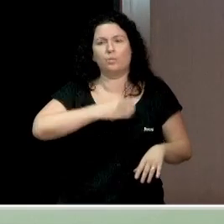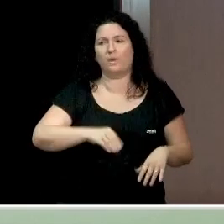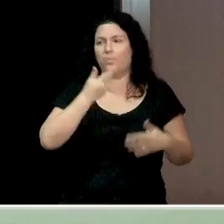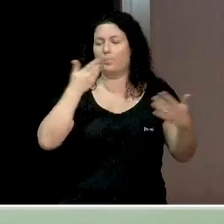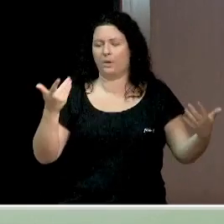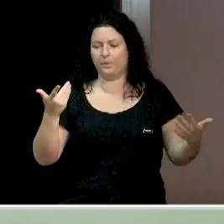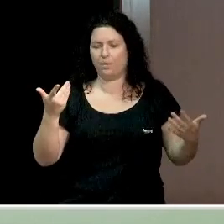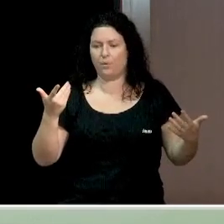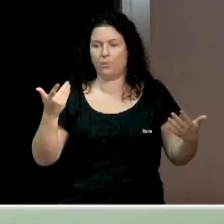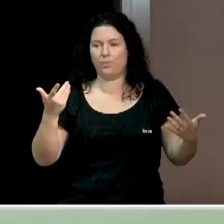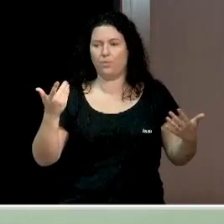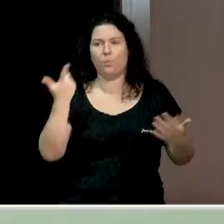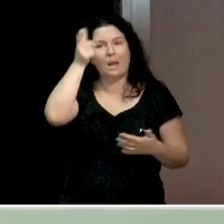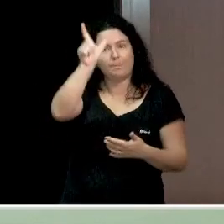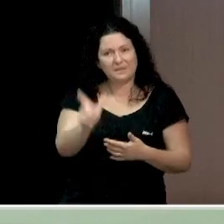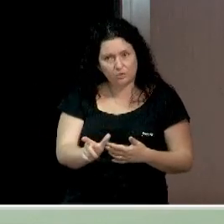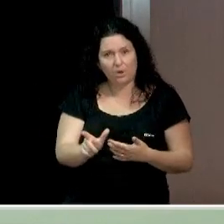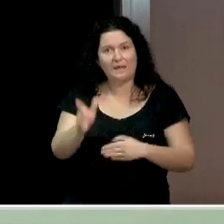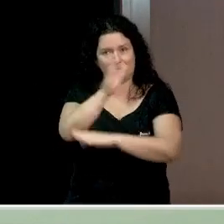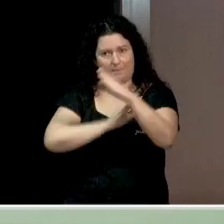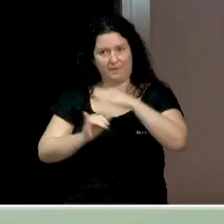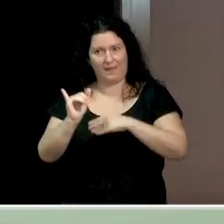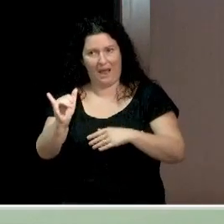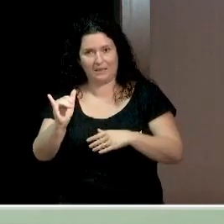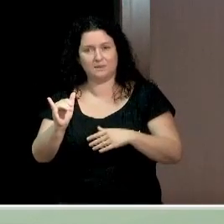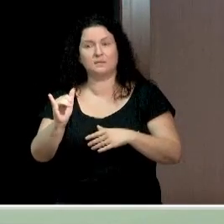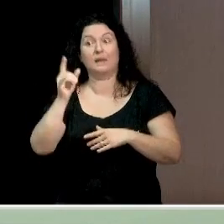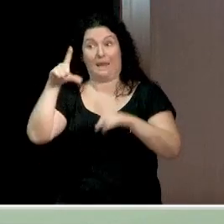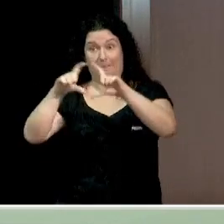una persona con discapacidad sea emprendedor que empleado.